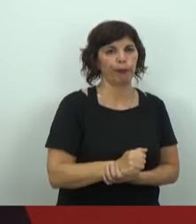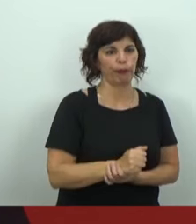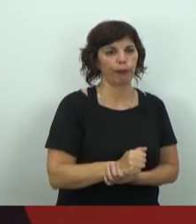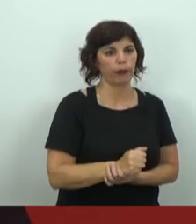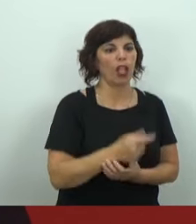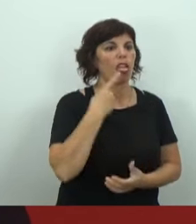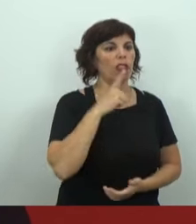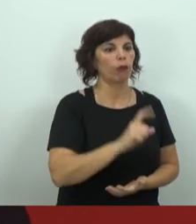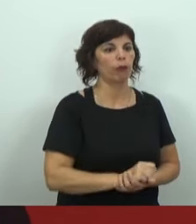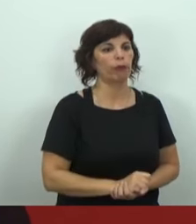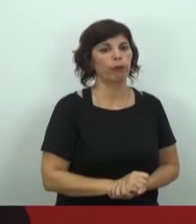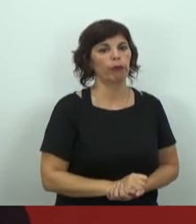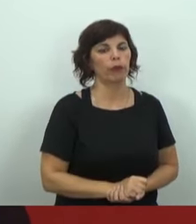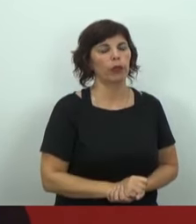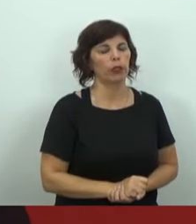y dijo: